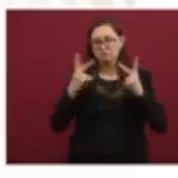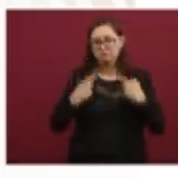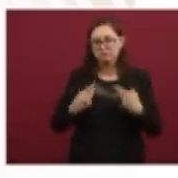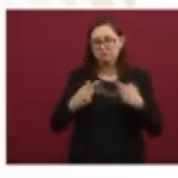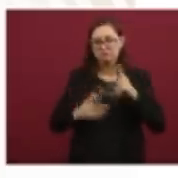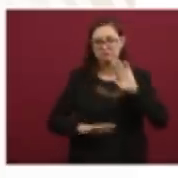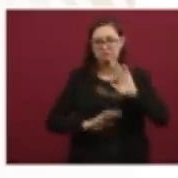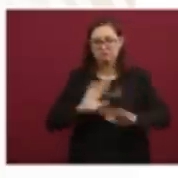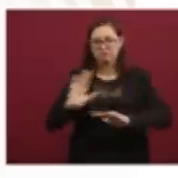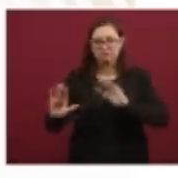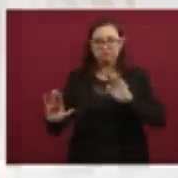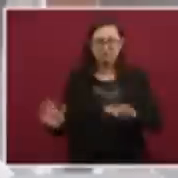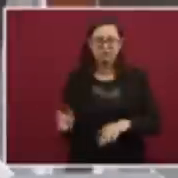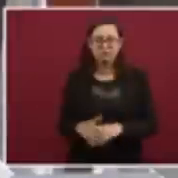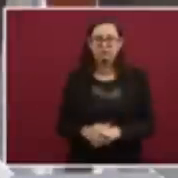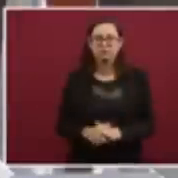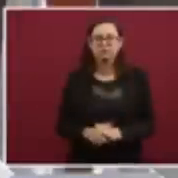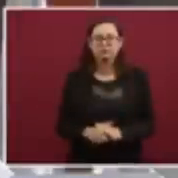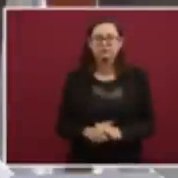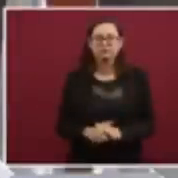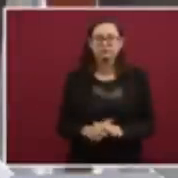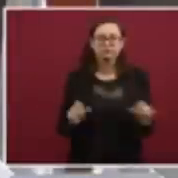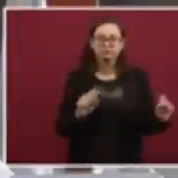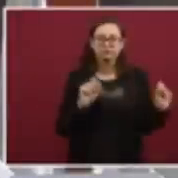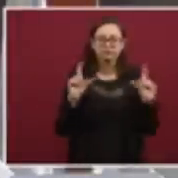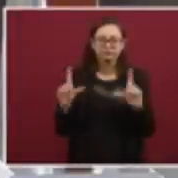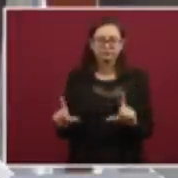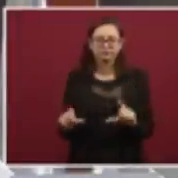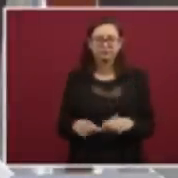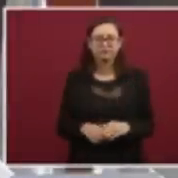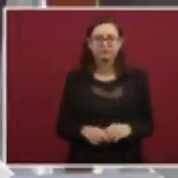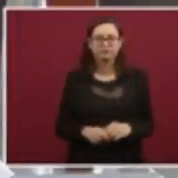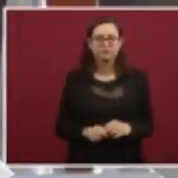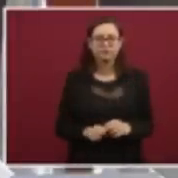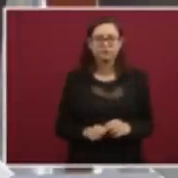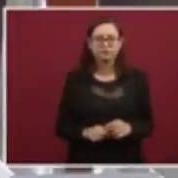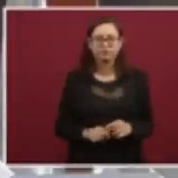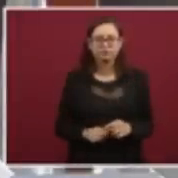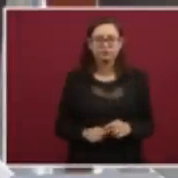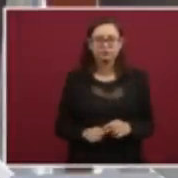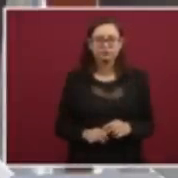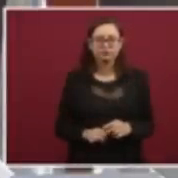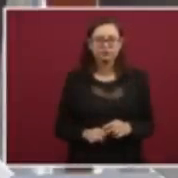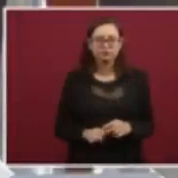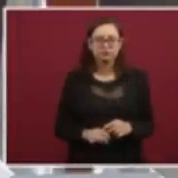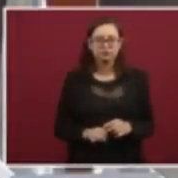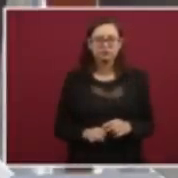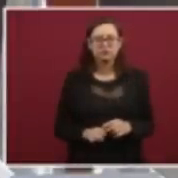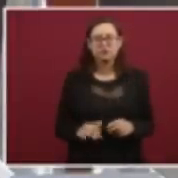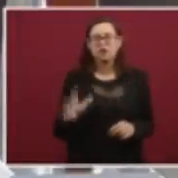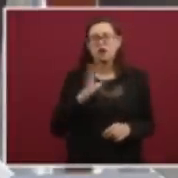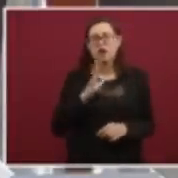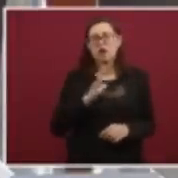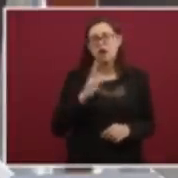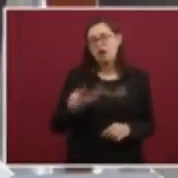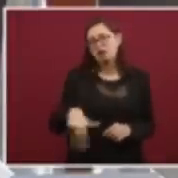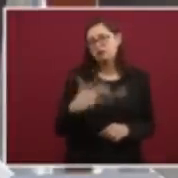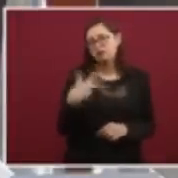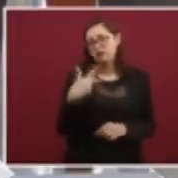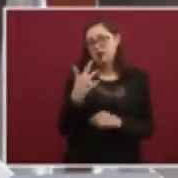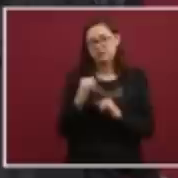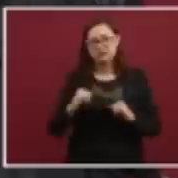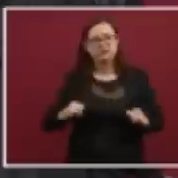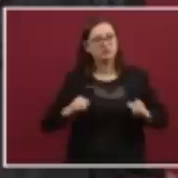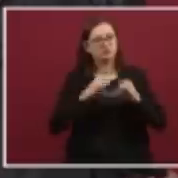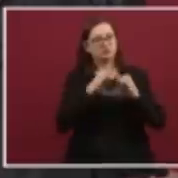también en morbilidad. La siguiente, por favor. tres instituciones, consultando a ellas, a